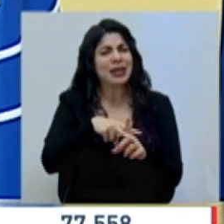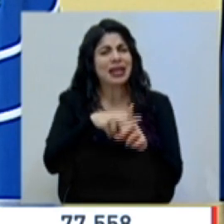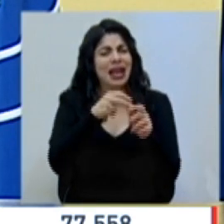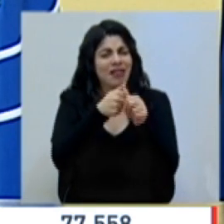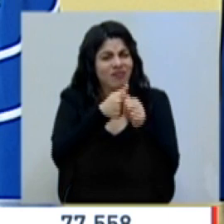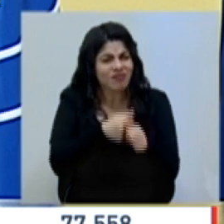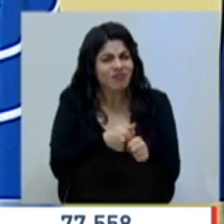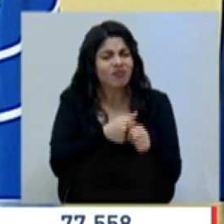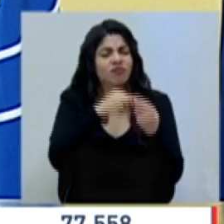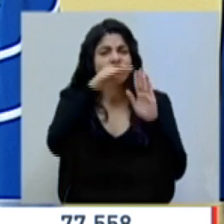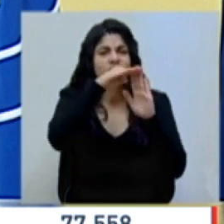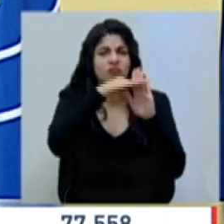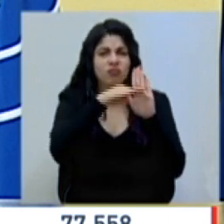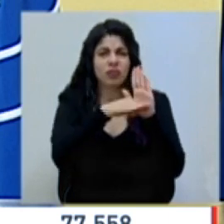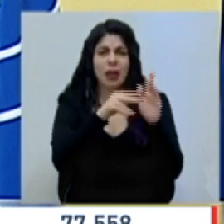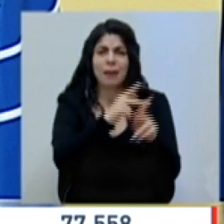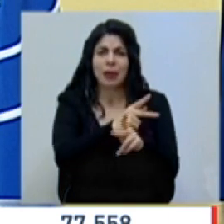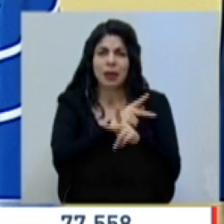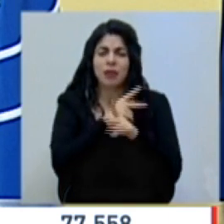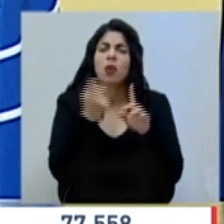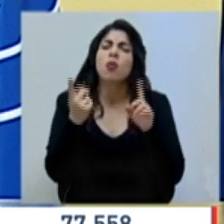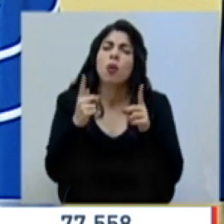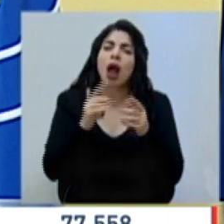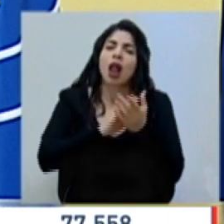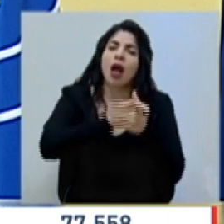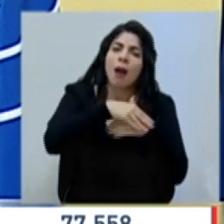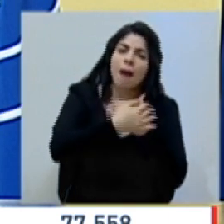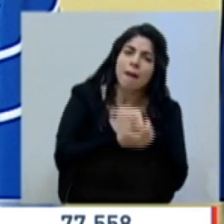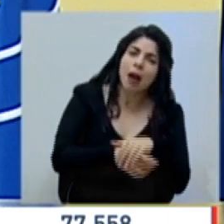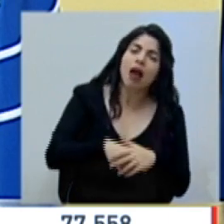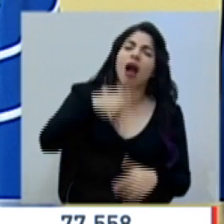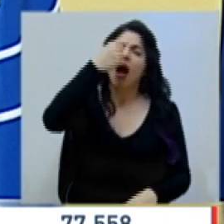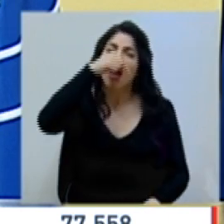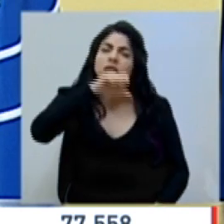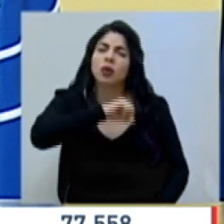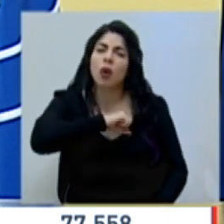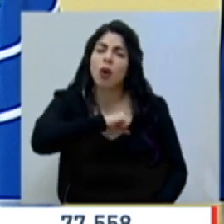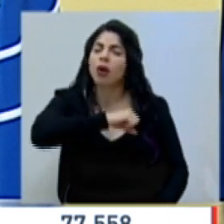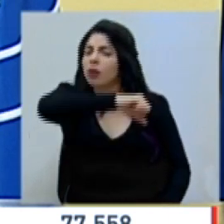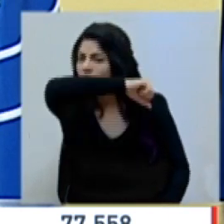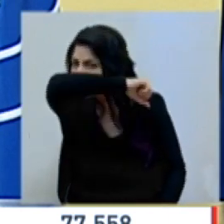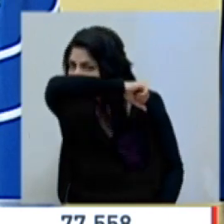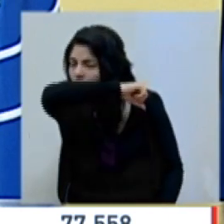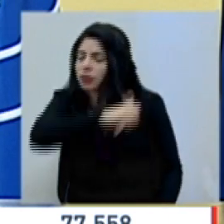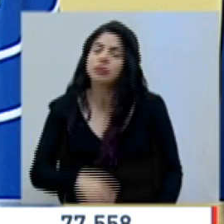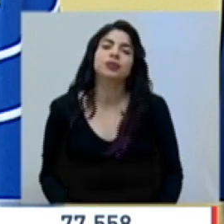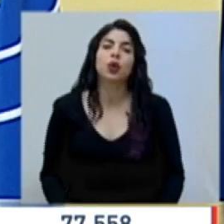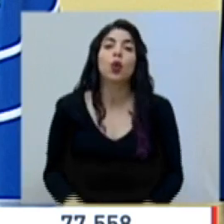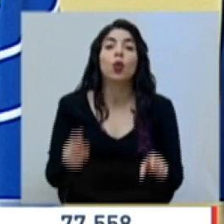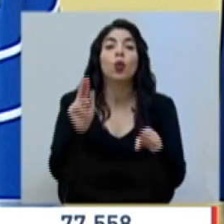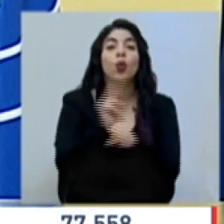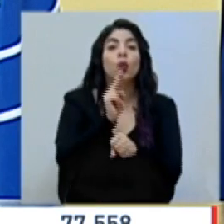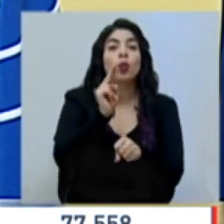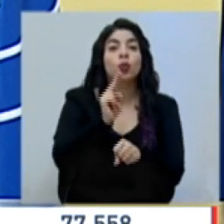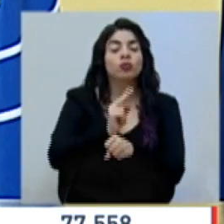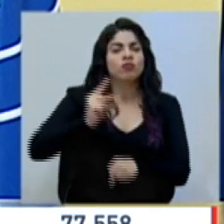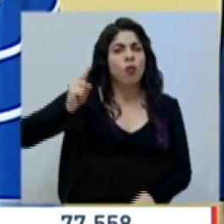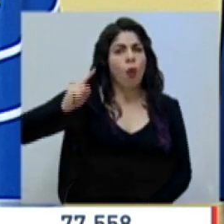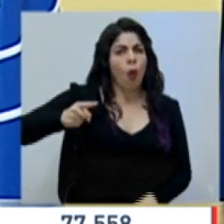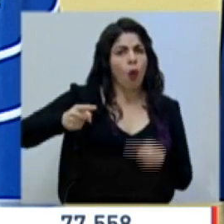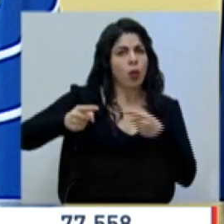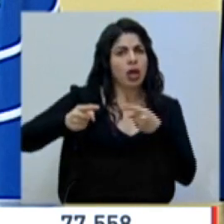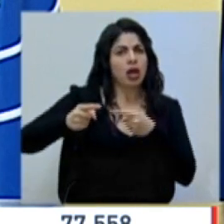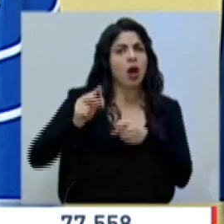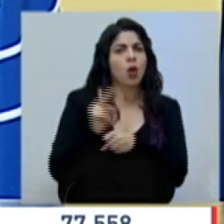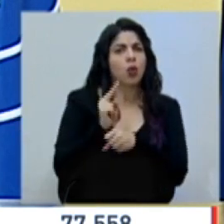las medidas de prevención, entre ellas el lavado de manos, el protocolo del estornudo, el uso obligatorio de